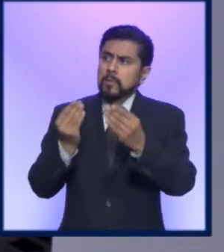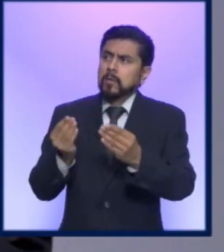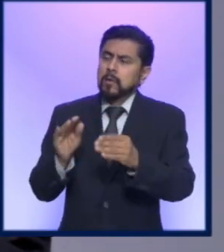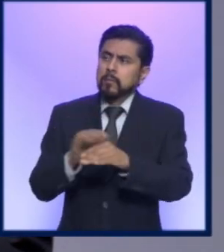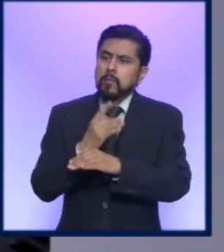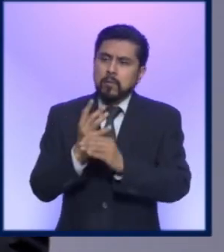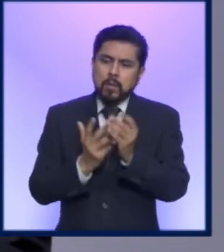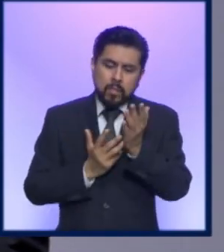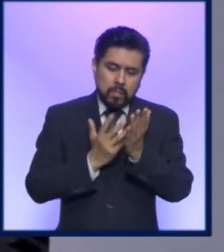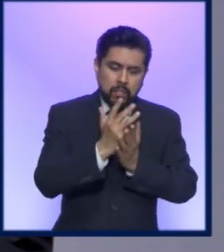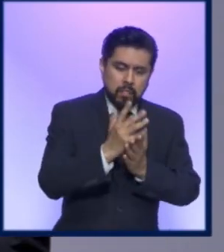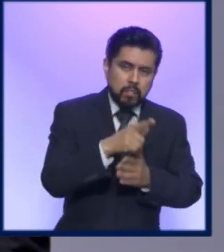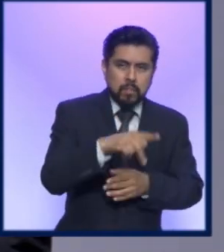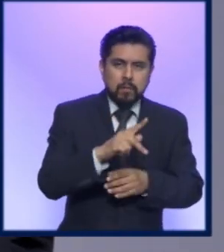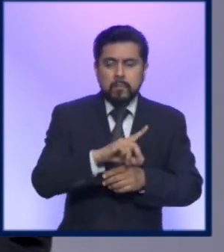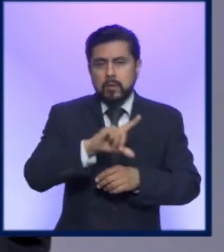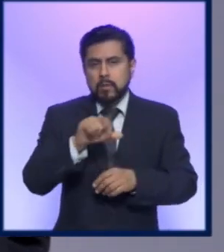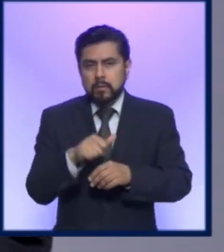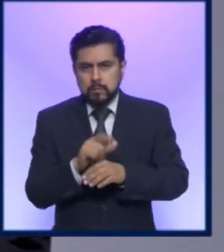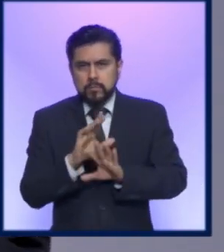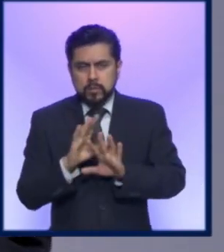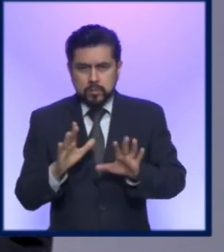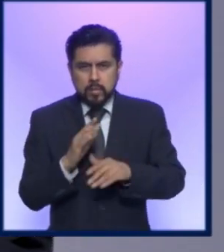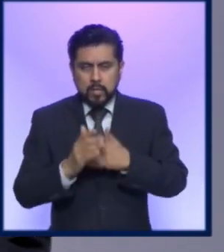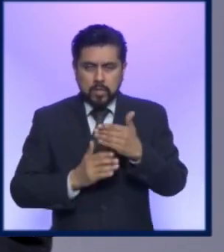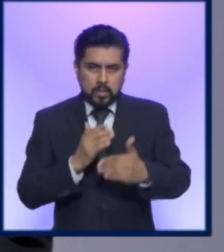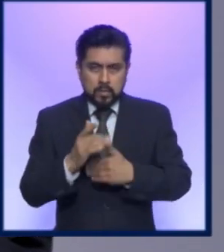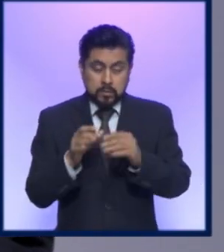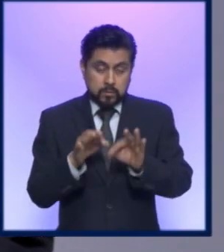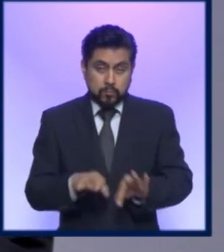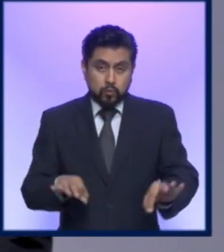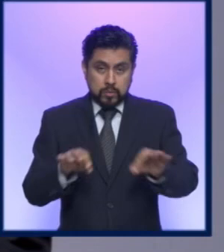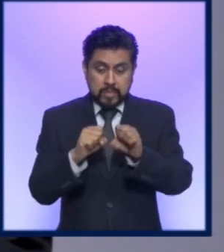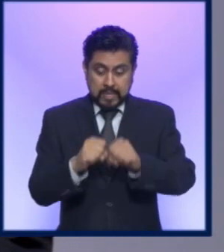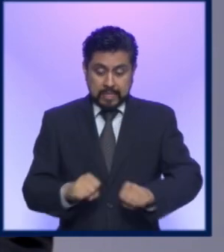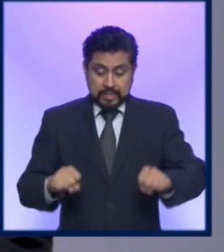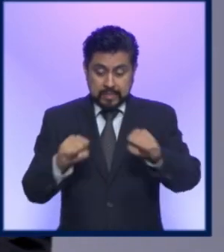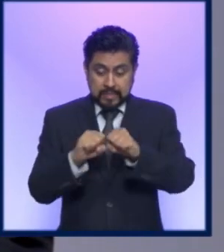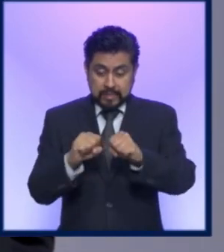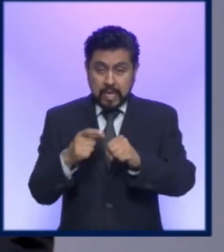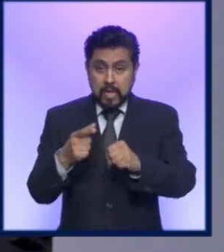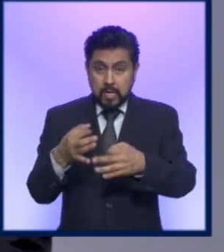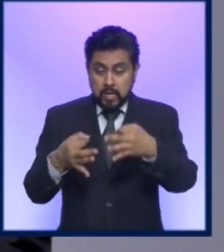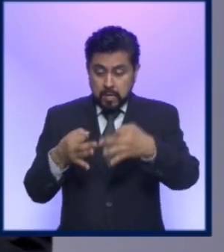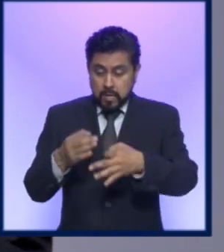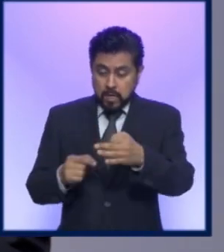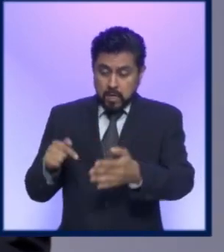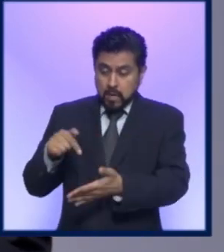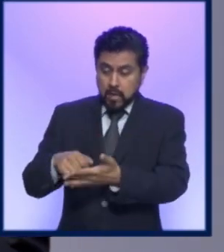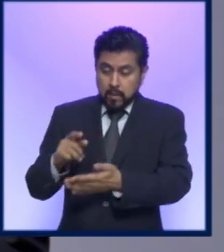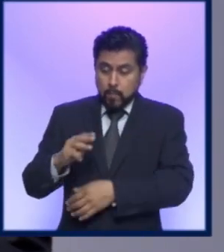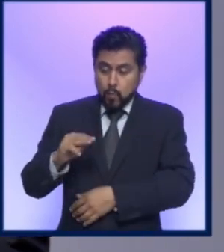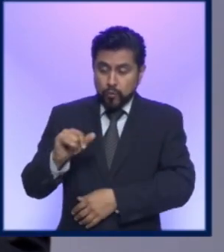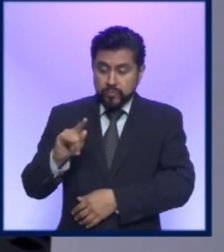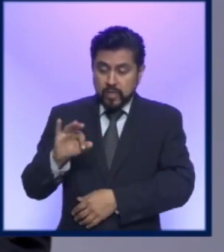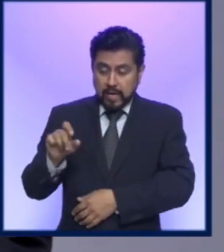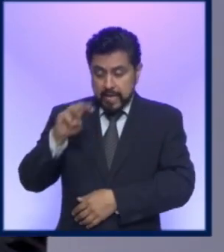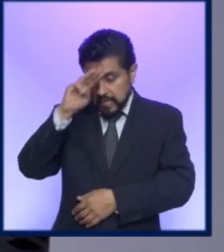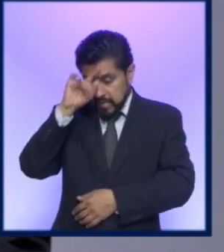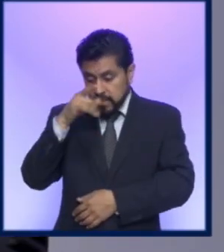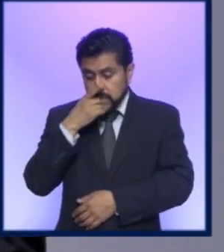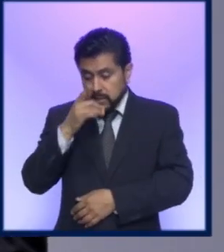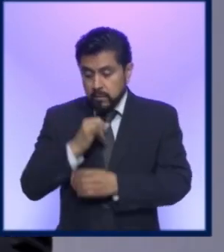desproporcional y bueno en su oportunidad quiero destacar también que la sala region al Monterrey lo que hizo fue confirmar esta